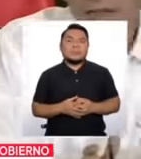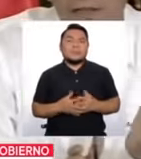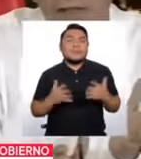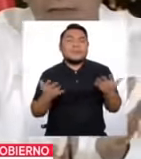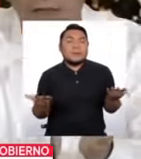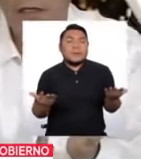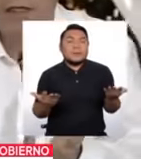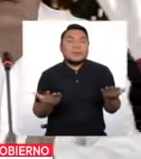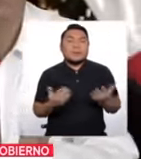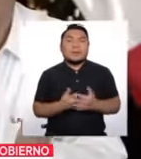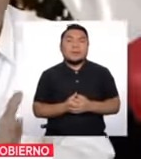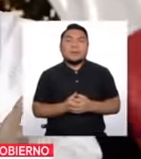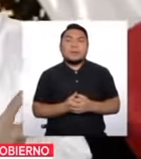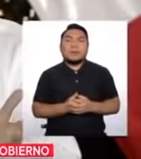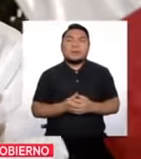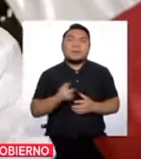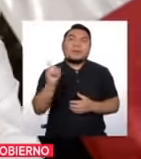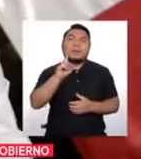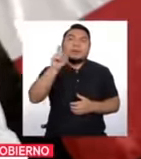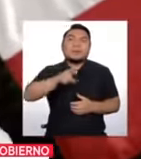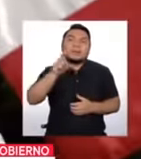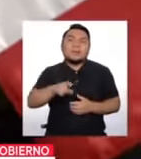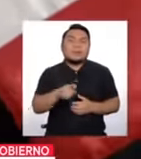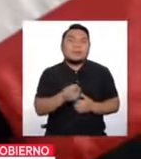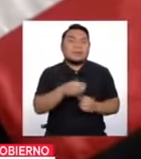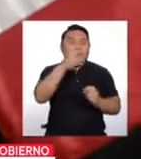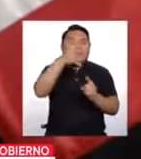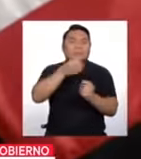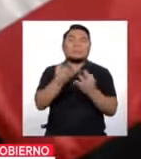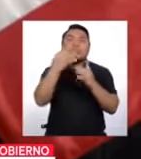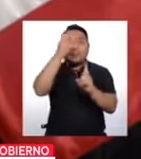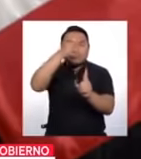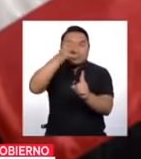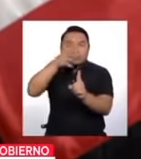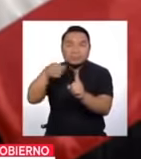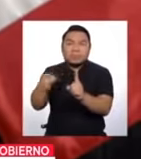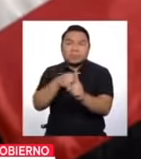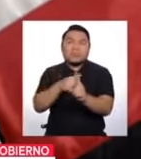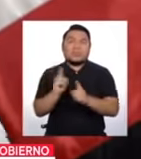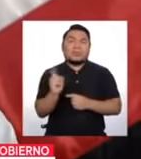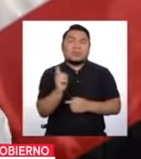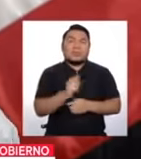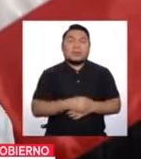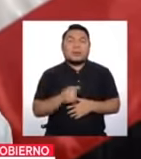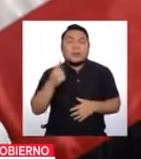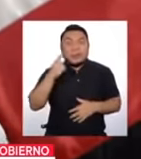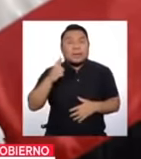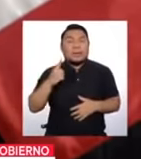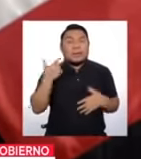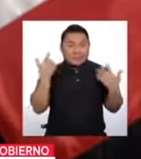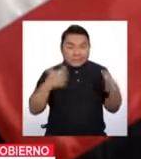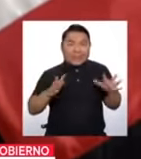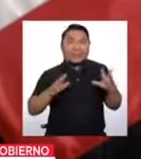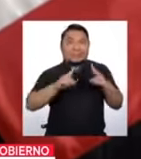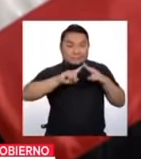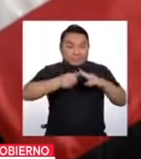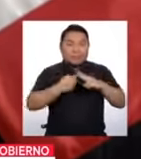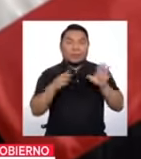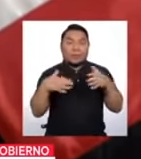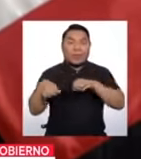que el limitante no necesariamente es la cantidad de pruebas, ¿no? El limitante para poder hacer